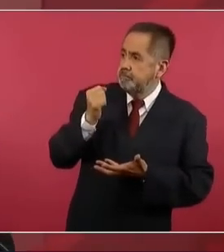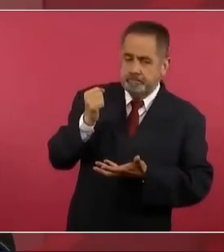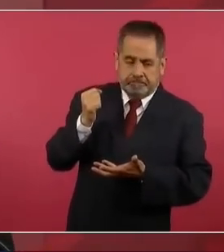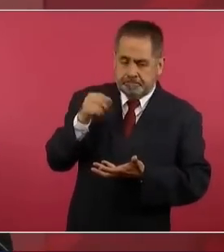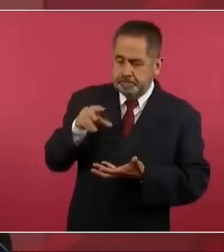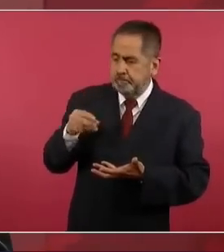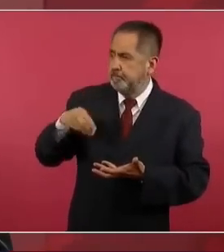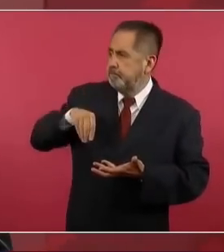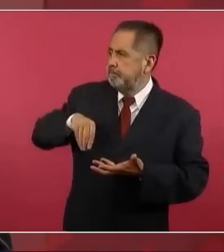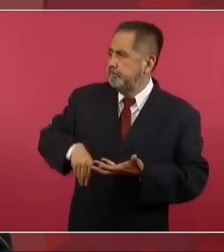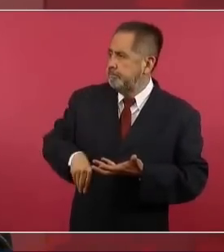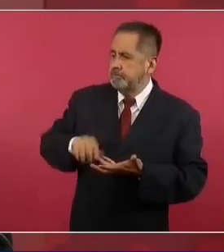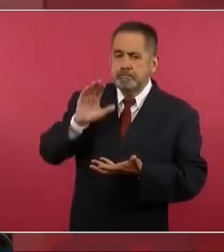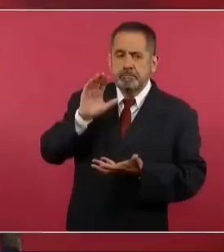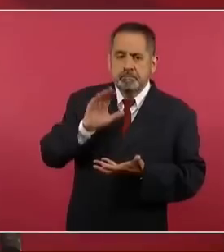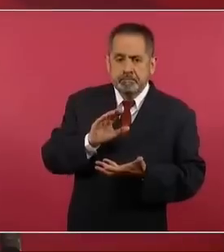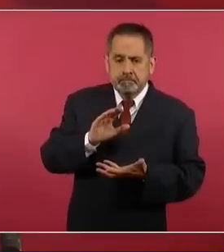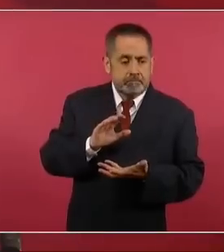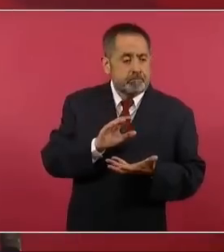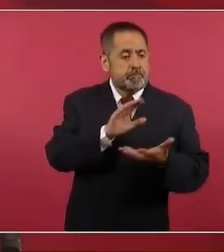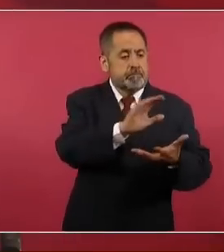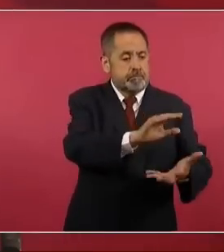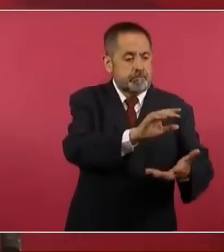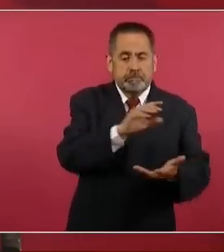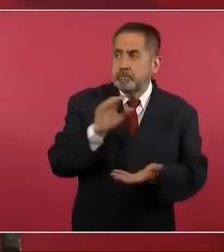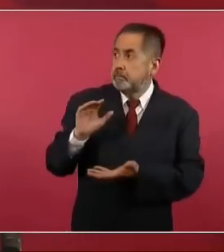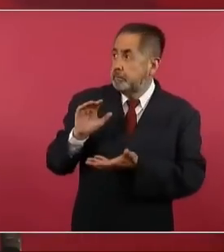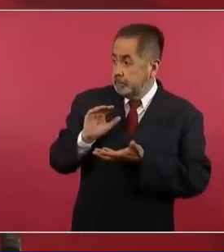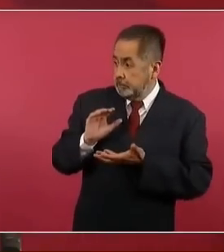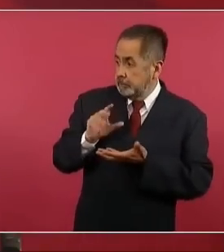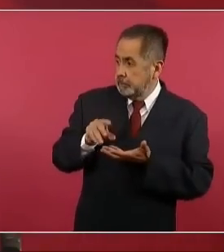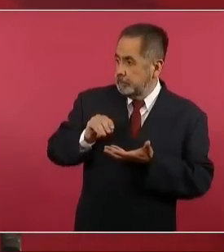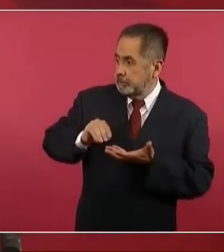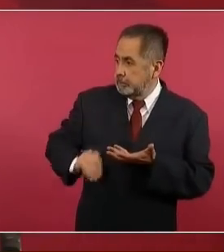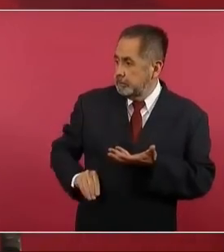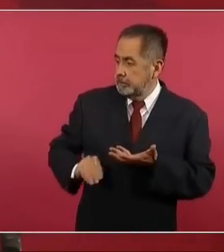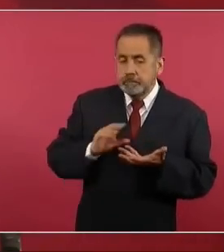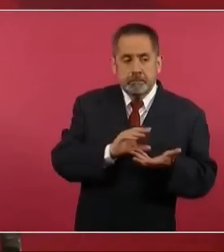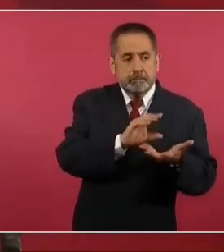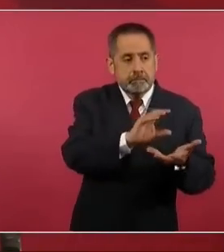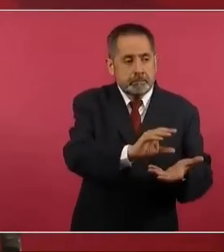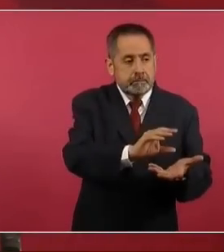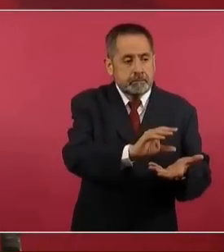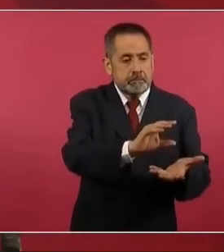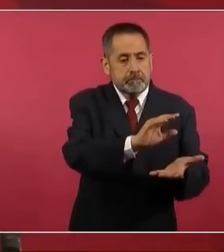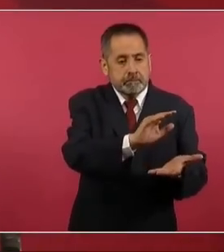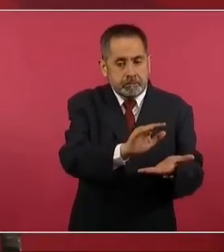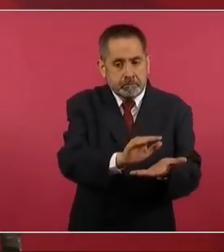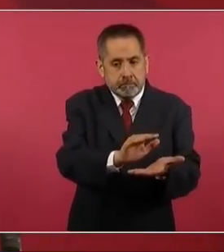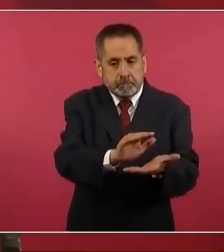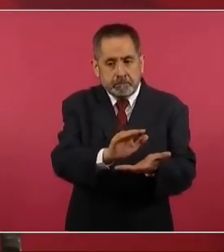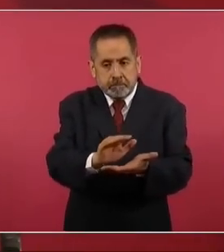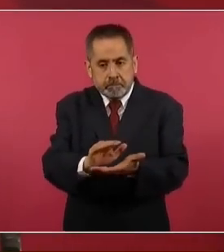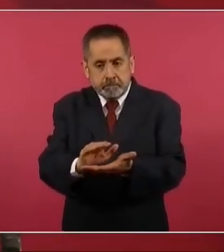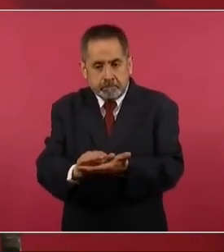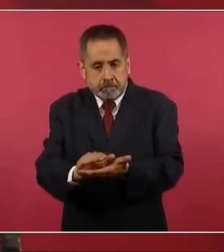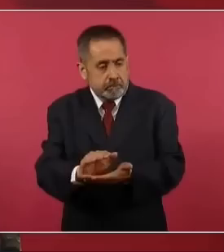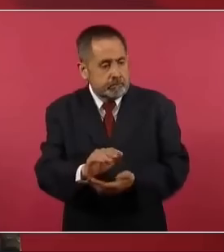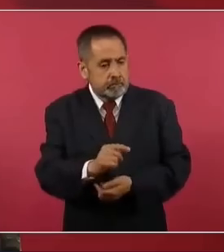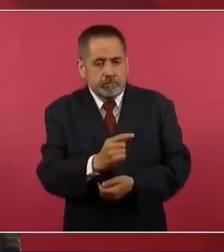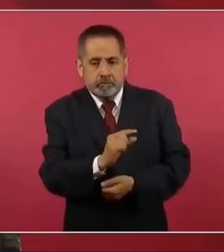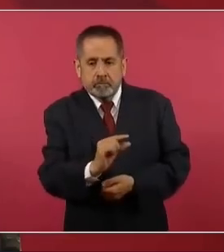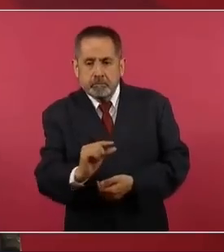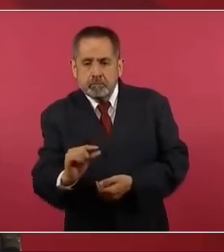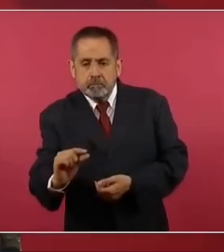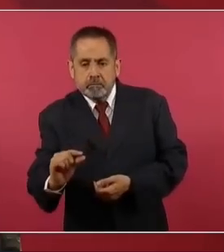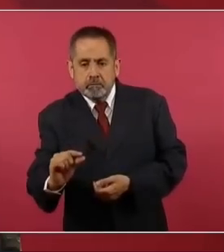varios filtros y se iba quedando. Ya no llegaba nada,